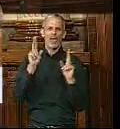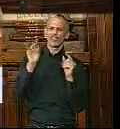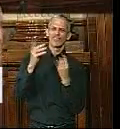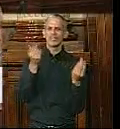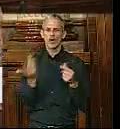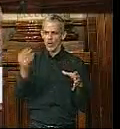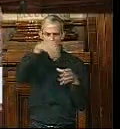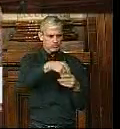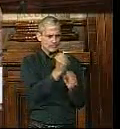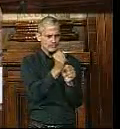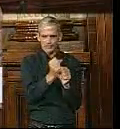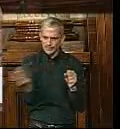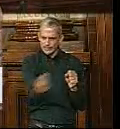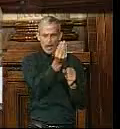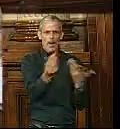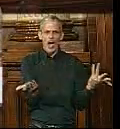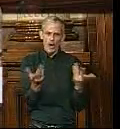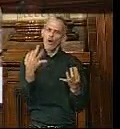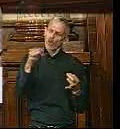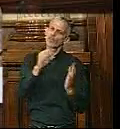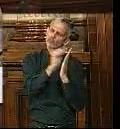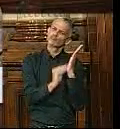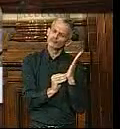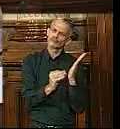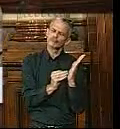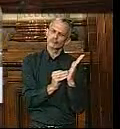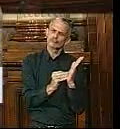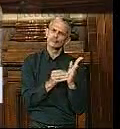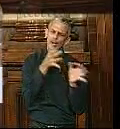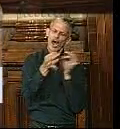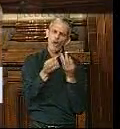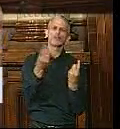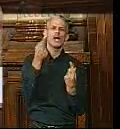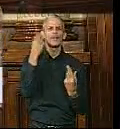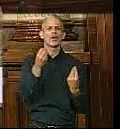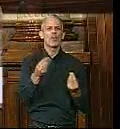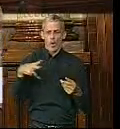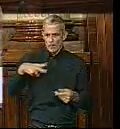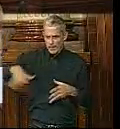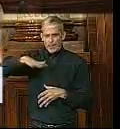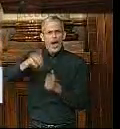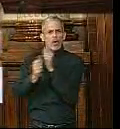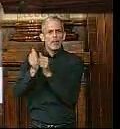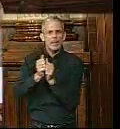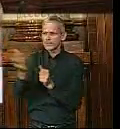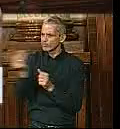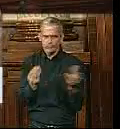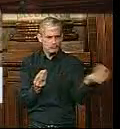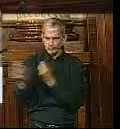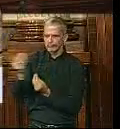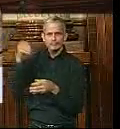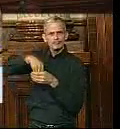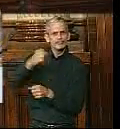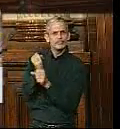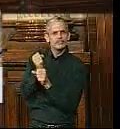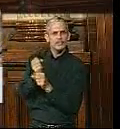la inclusión laboral es una agenda para conversar, avanzar en el sector privado también, ¿no? La discusión de la